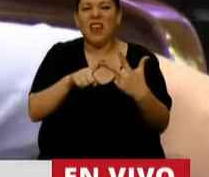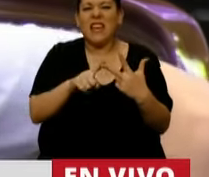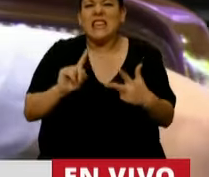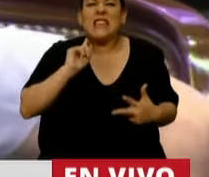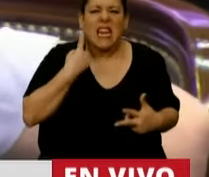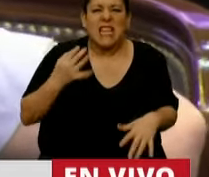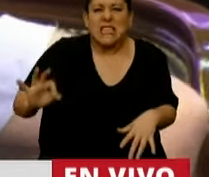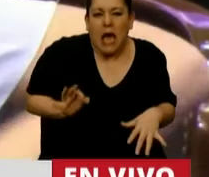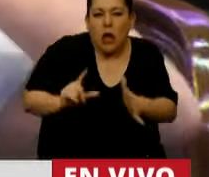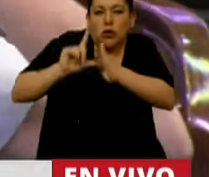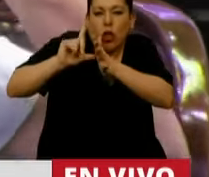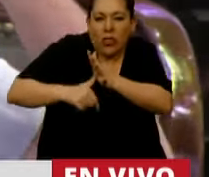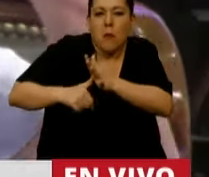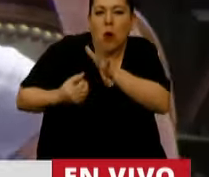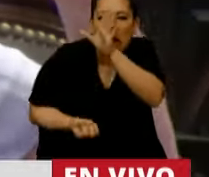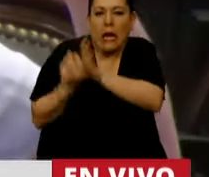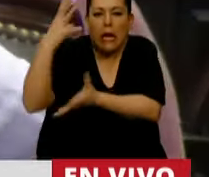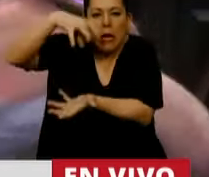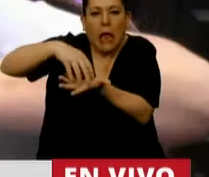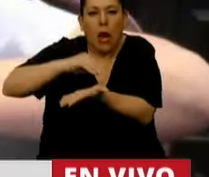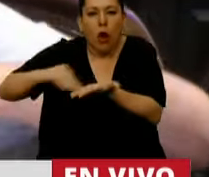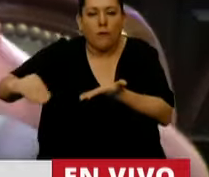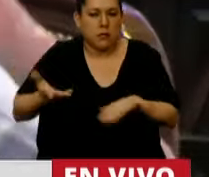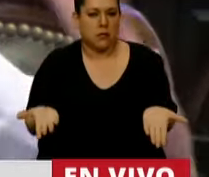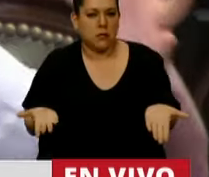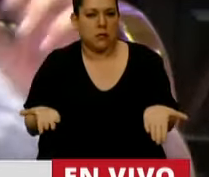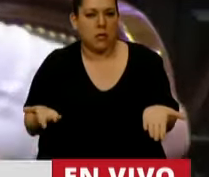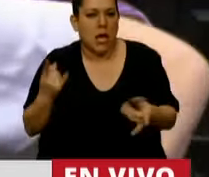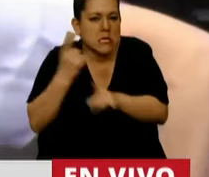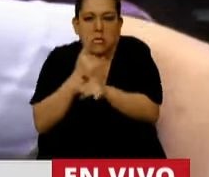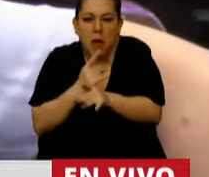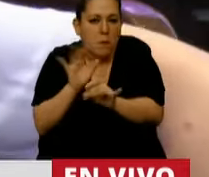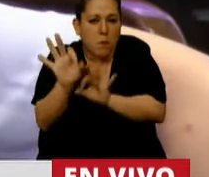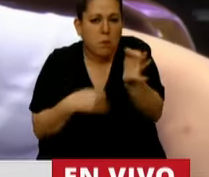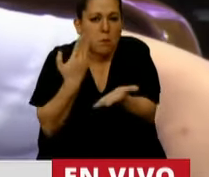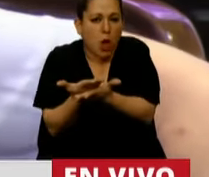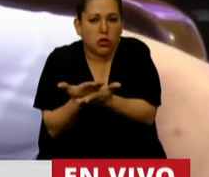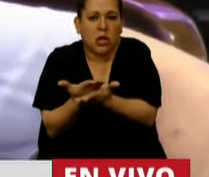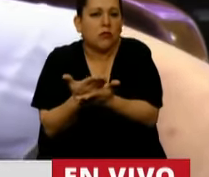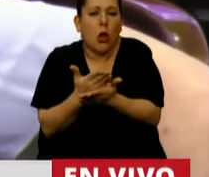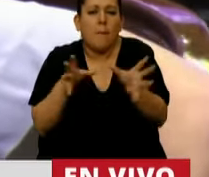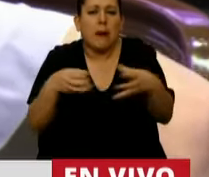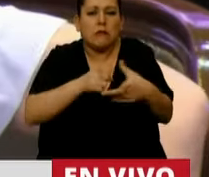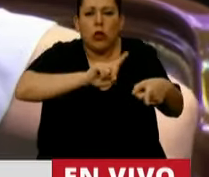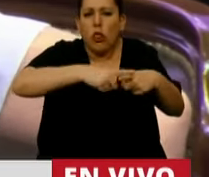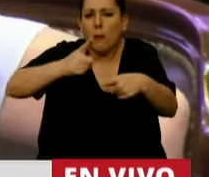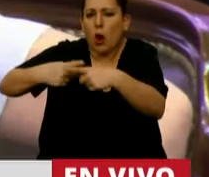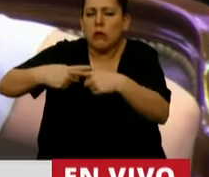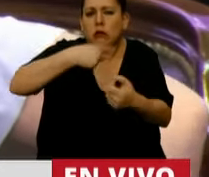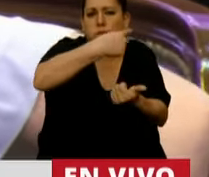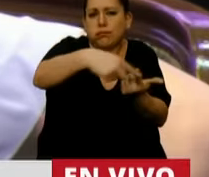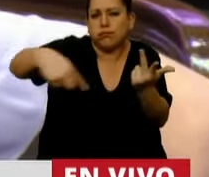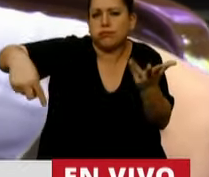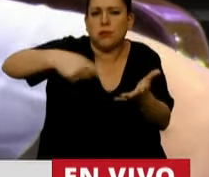tardamos en crear esa oficina. 13 años nos tomó. Siempre fue un proyecto multipartidario, enorme avance